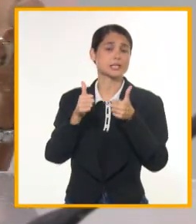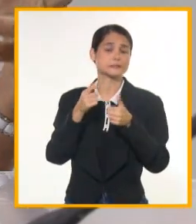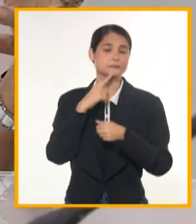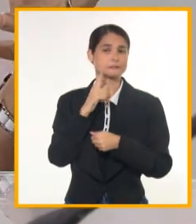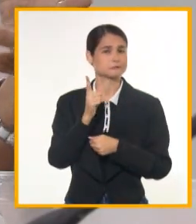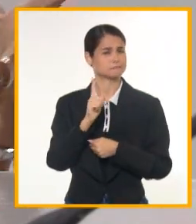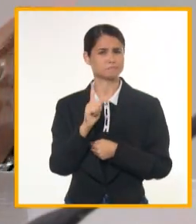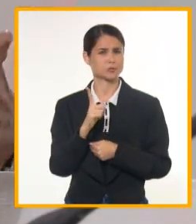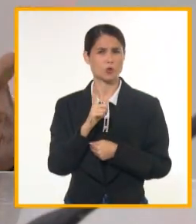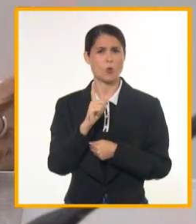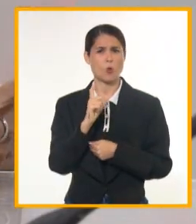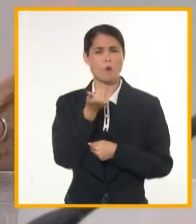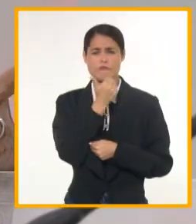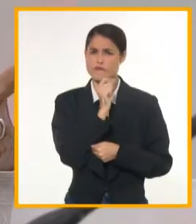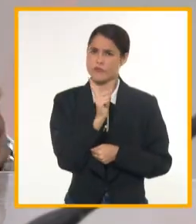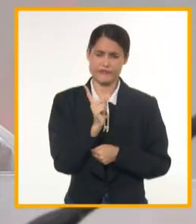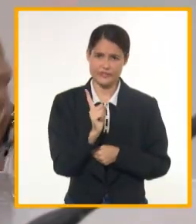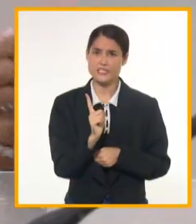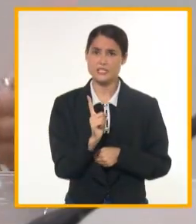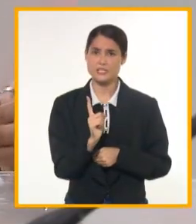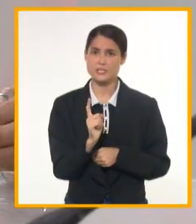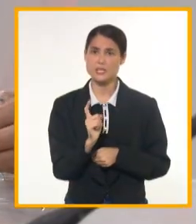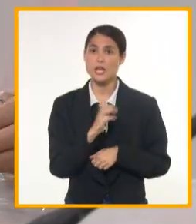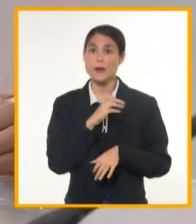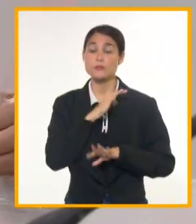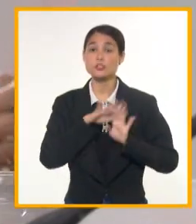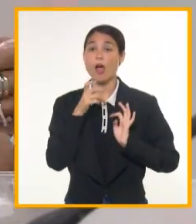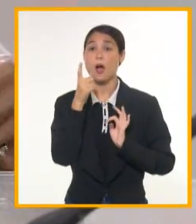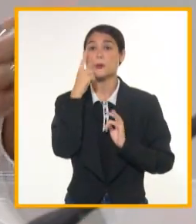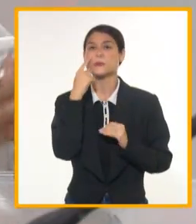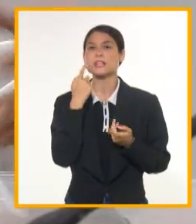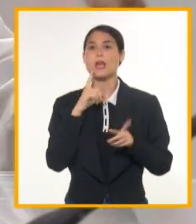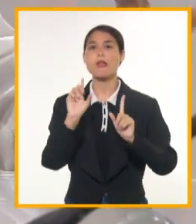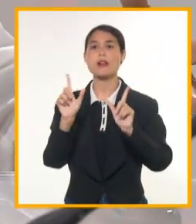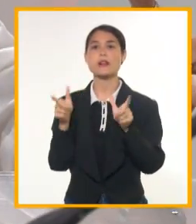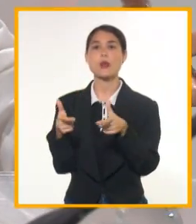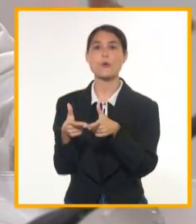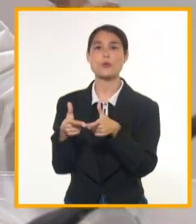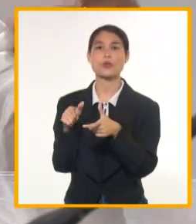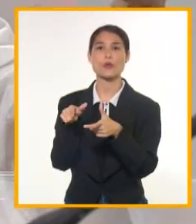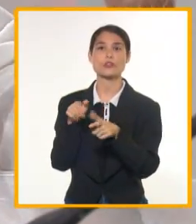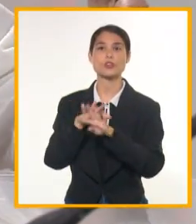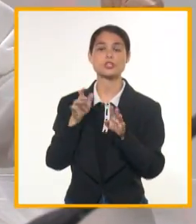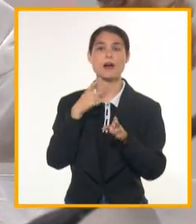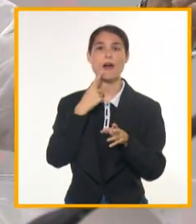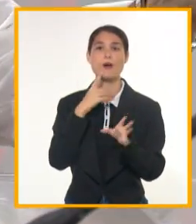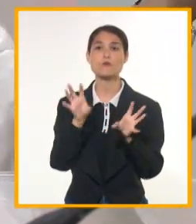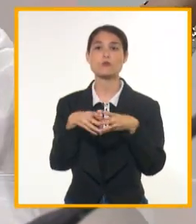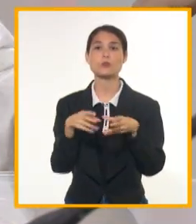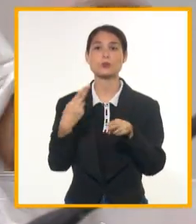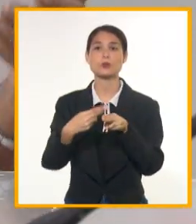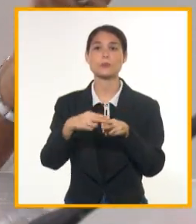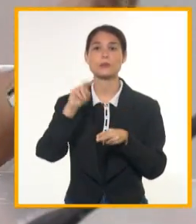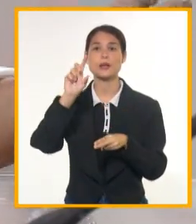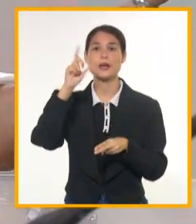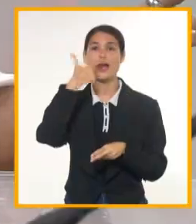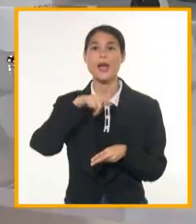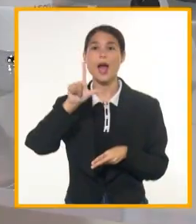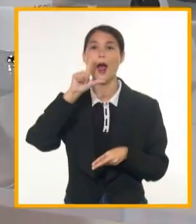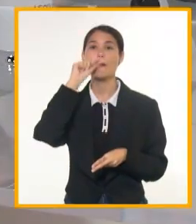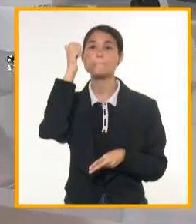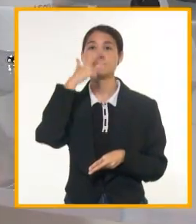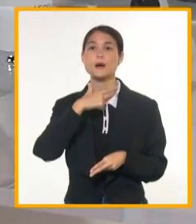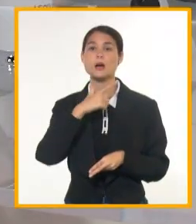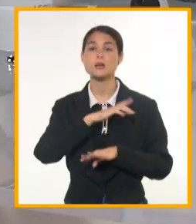también una muestra de ello creo que se pudo ver en la reunión del Consejo Político del ALBA, que tuvo lugar 3